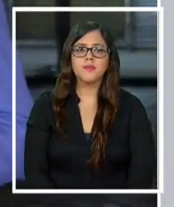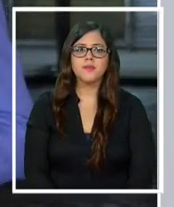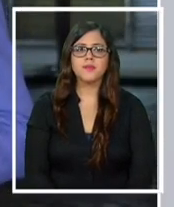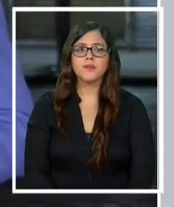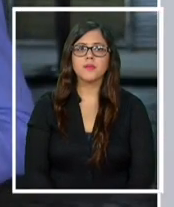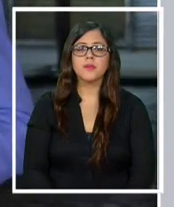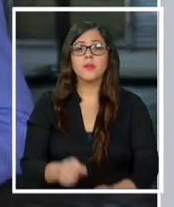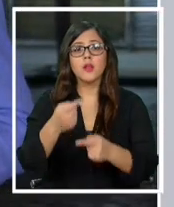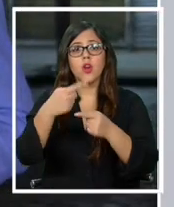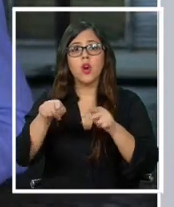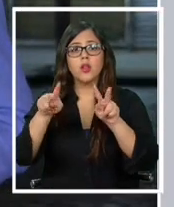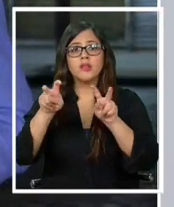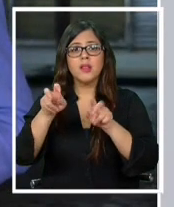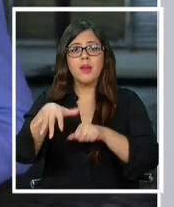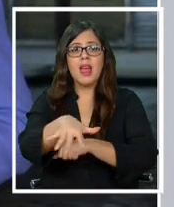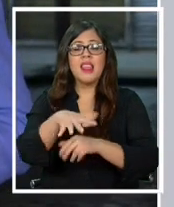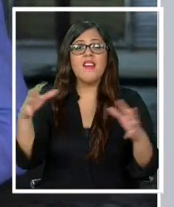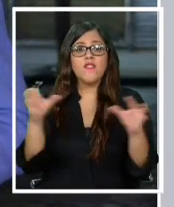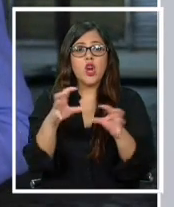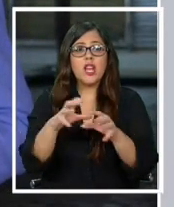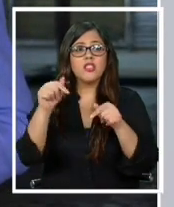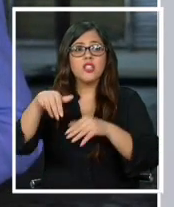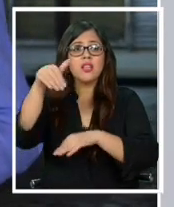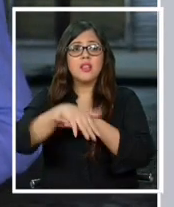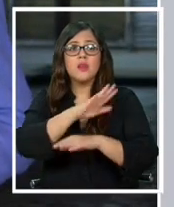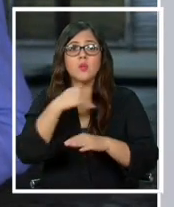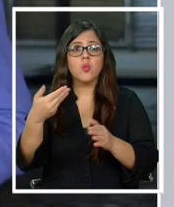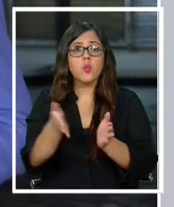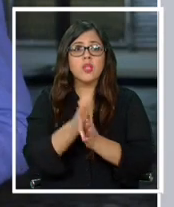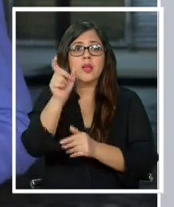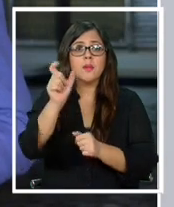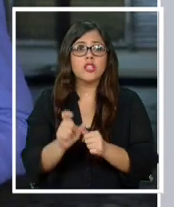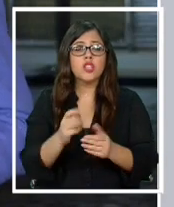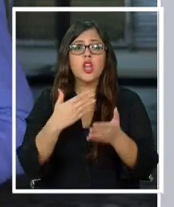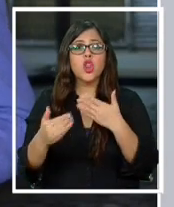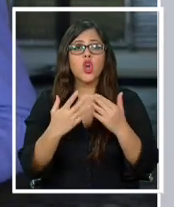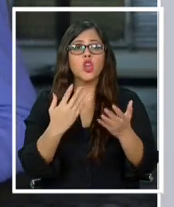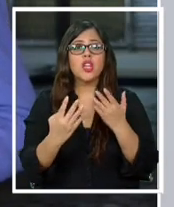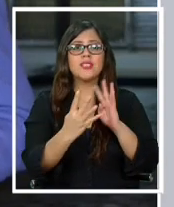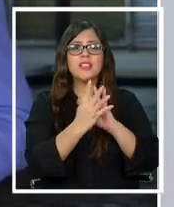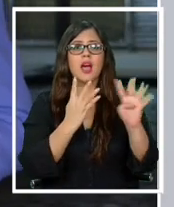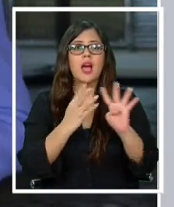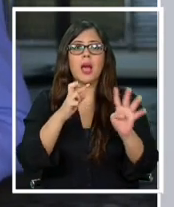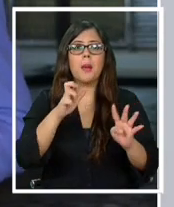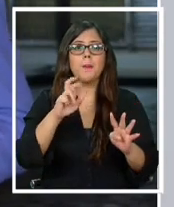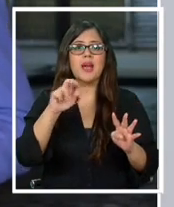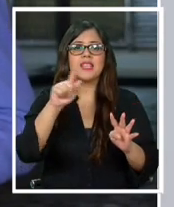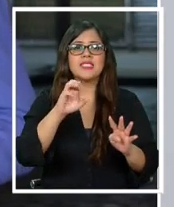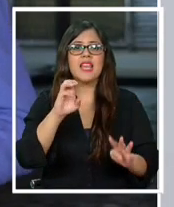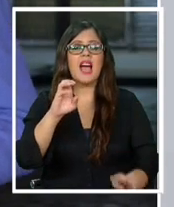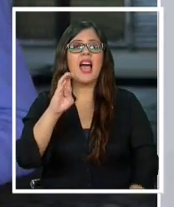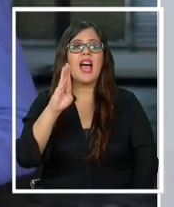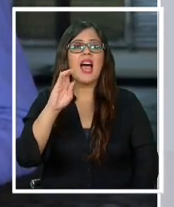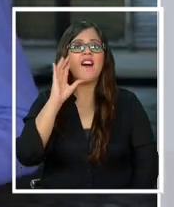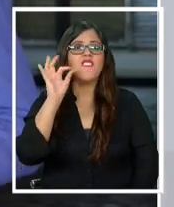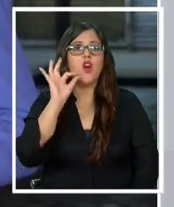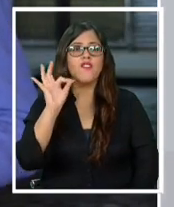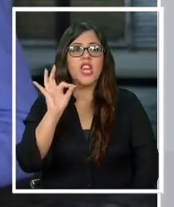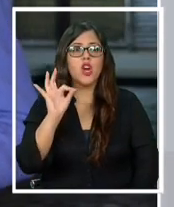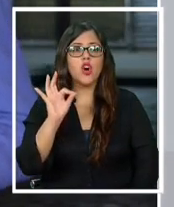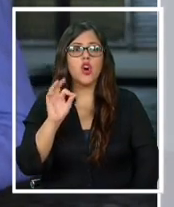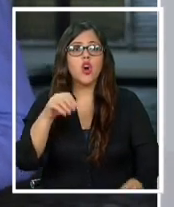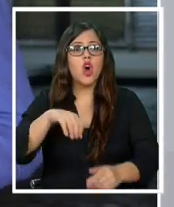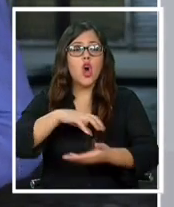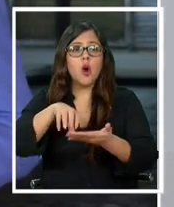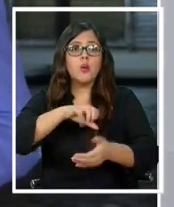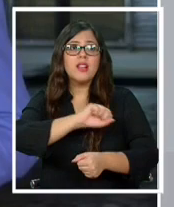Nuevamente un hecho de violencia acá en Santiago, porque esta tarde fue asesinado un comerciante del Persa Biobío en la comuna de Santiago. Los sospechosos que huyeron después del